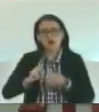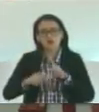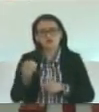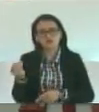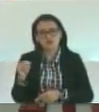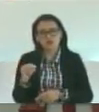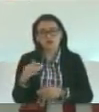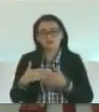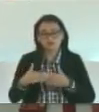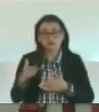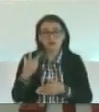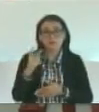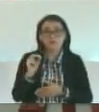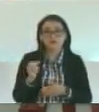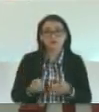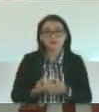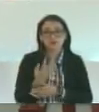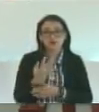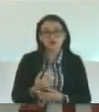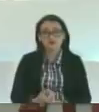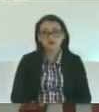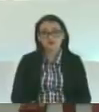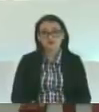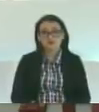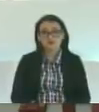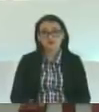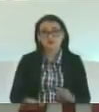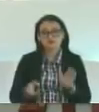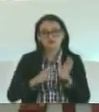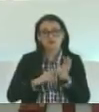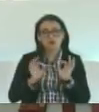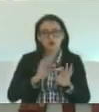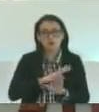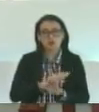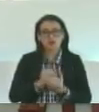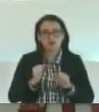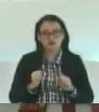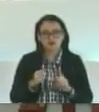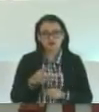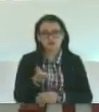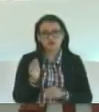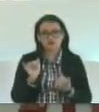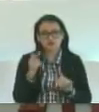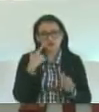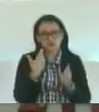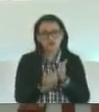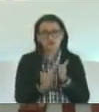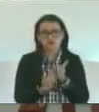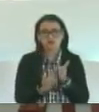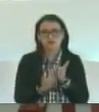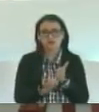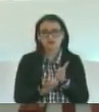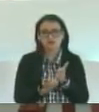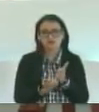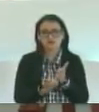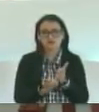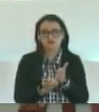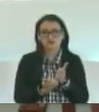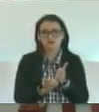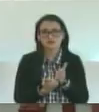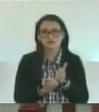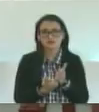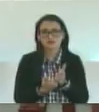después del 20 de mayo, con la ratificación del poder. Ustedes verán, ustedes son testigos. Muchos de ustedes han estado